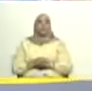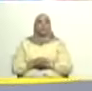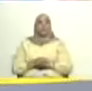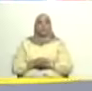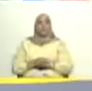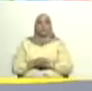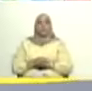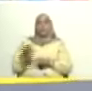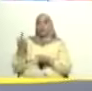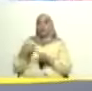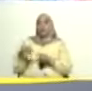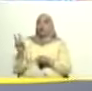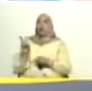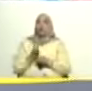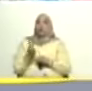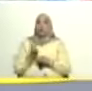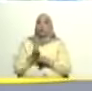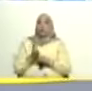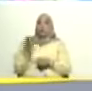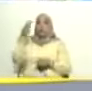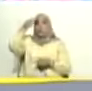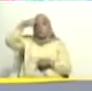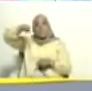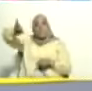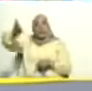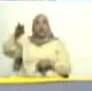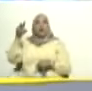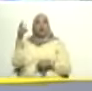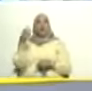entre otros países de México, Panamá.